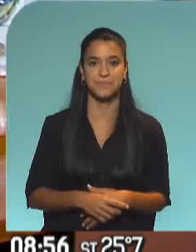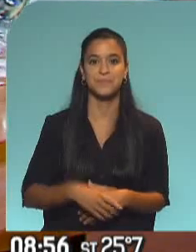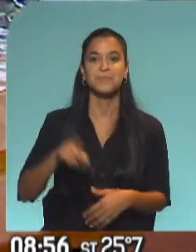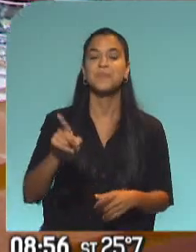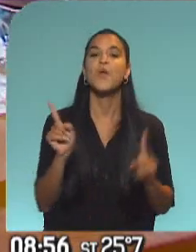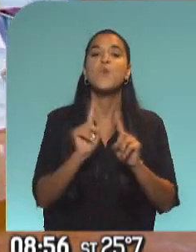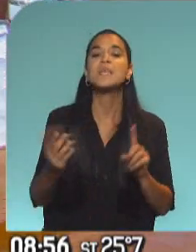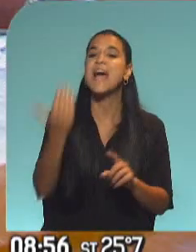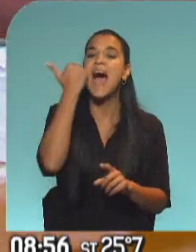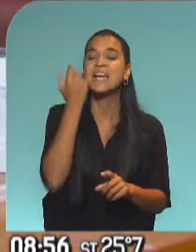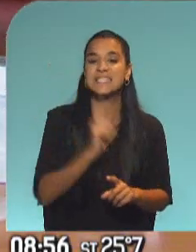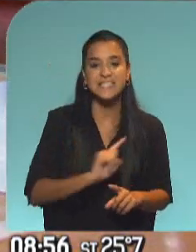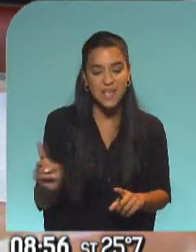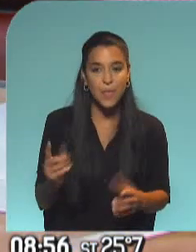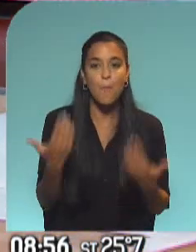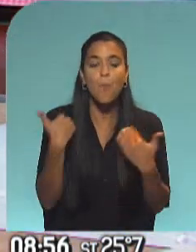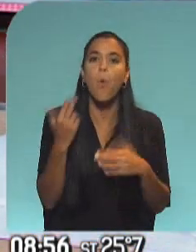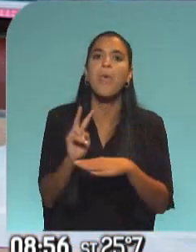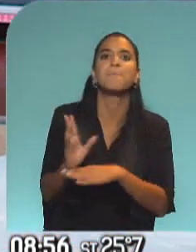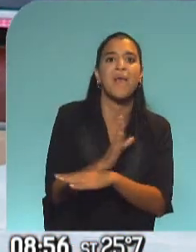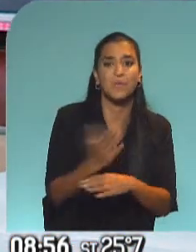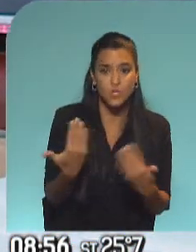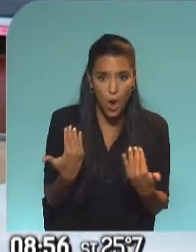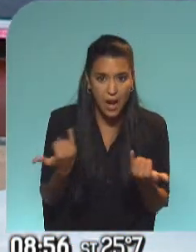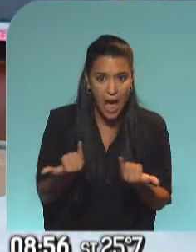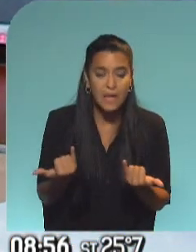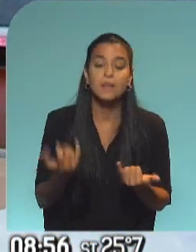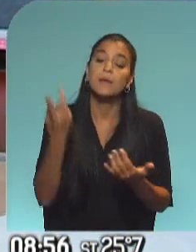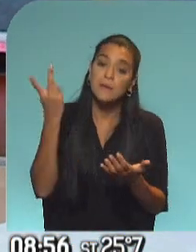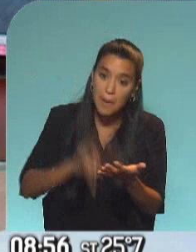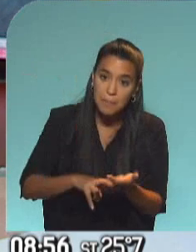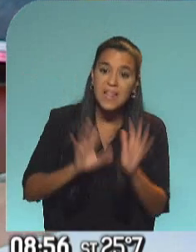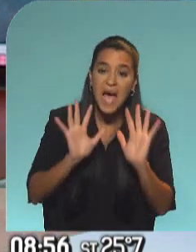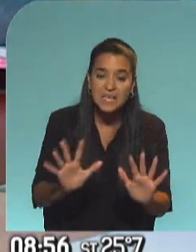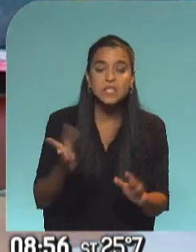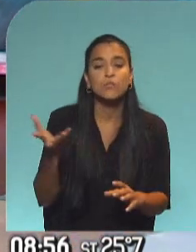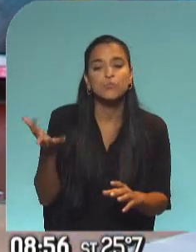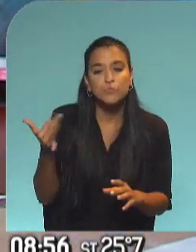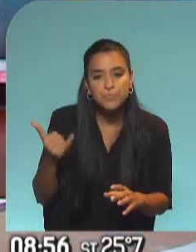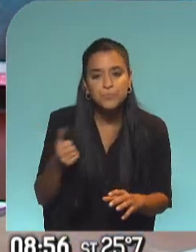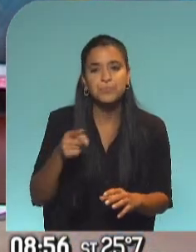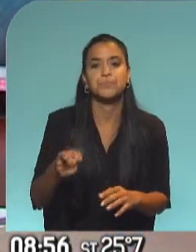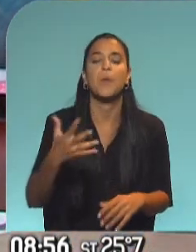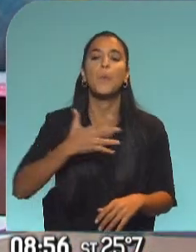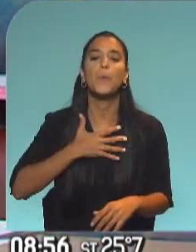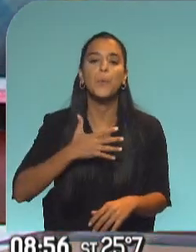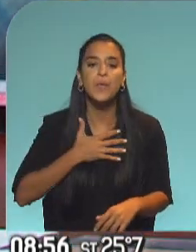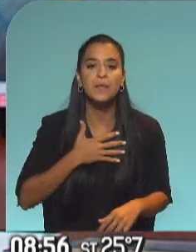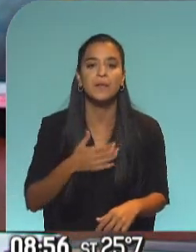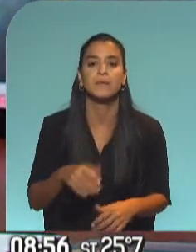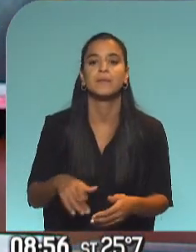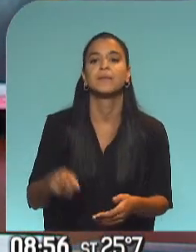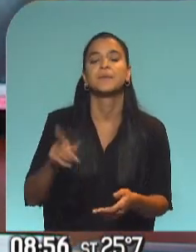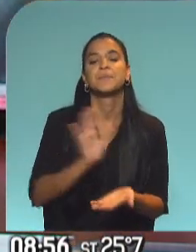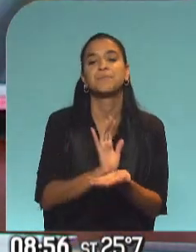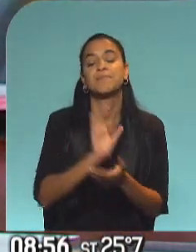o es un accidente si se puede evitar esto es lo que repiten cotidianamente las víctimas de los